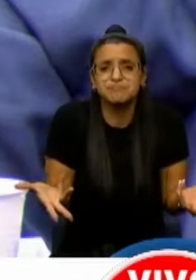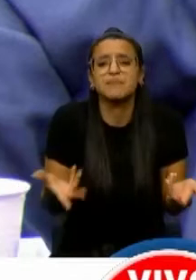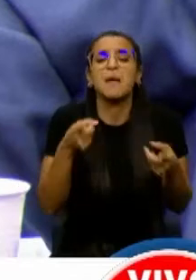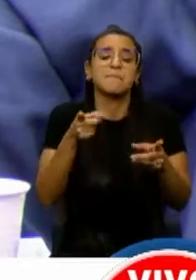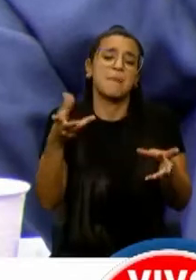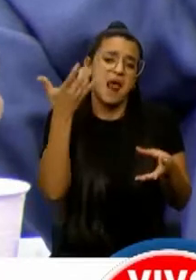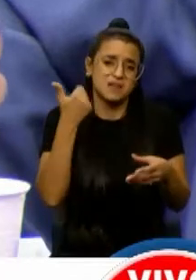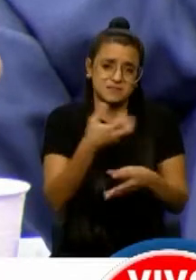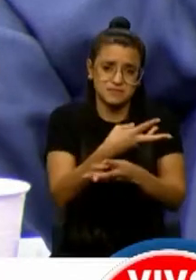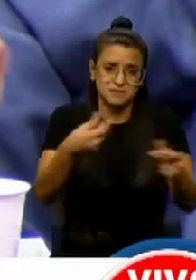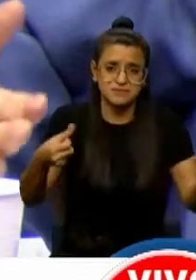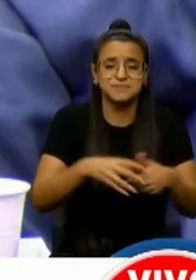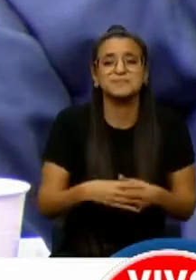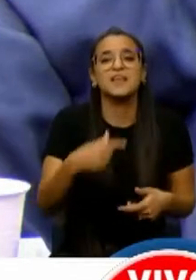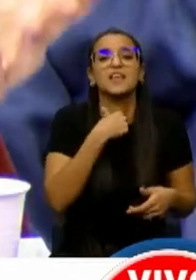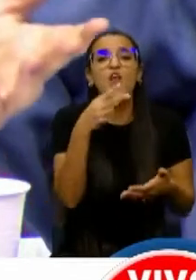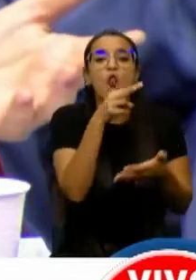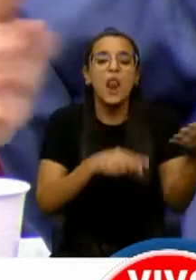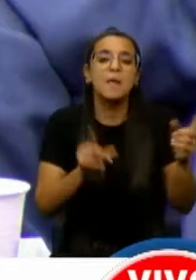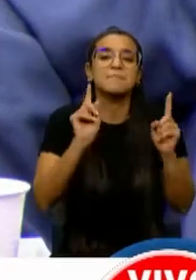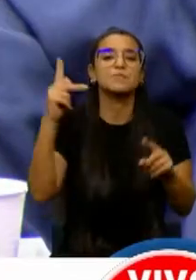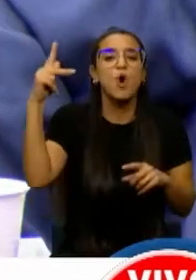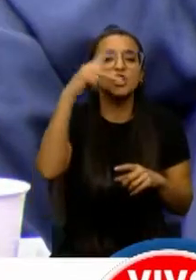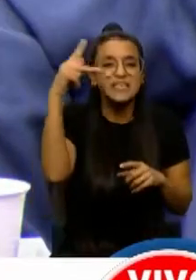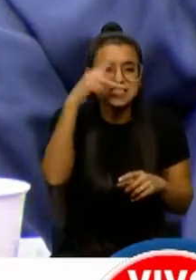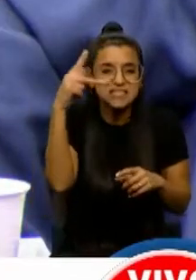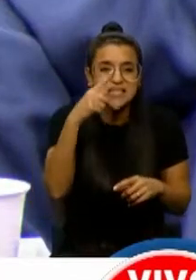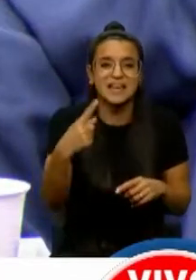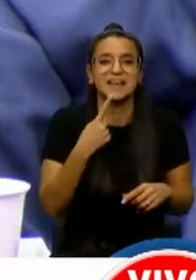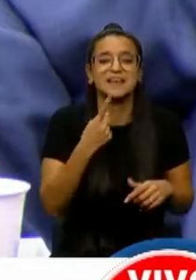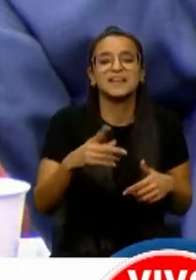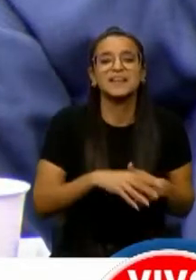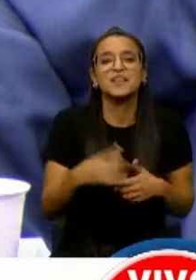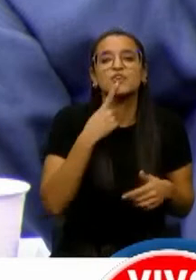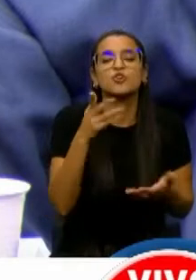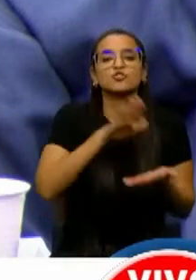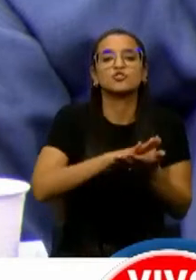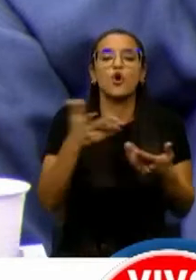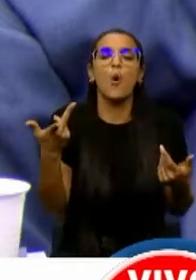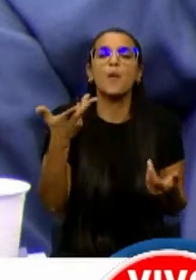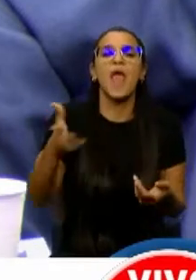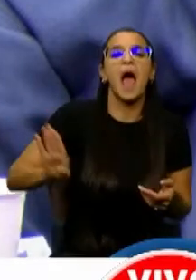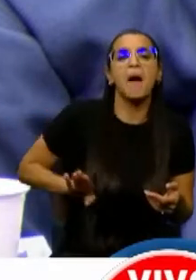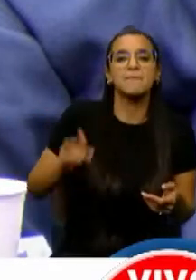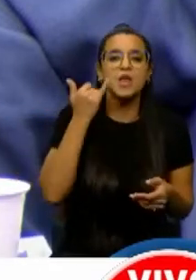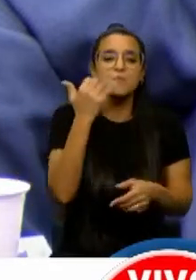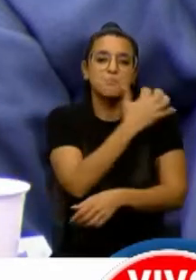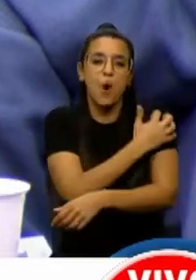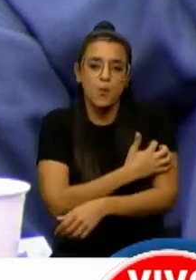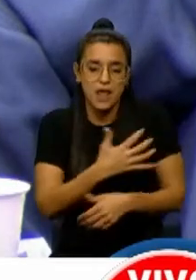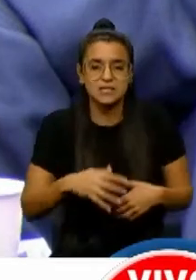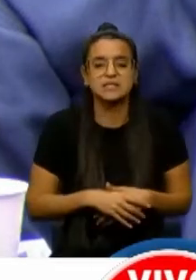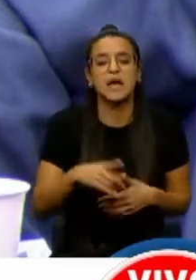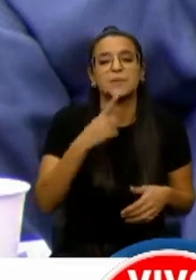para cerrar, quiero leer algo que dijo Néstor Kirchner en la cumbre contra el hambre y la pobreza. Es